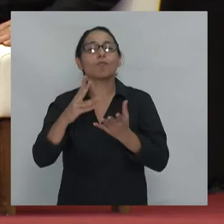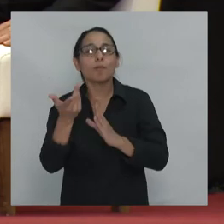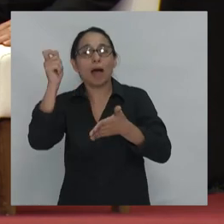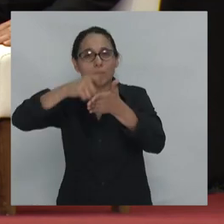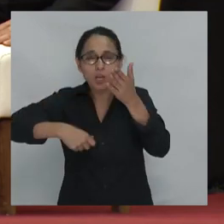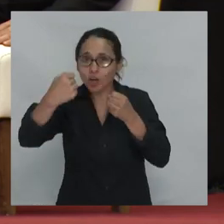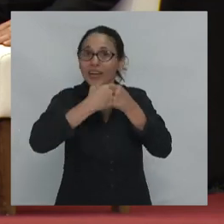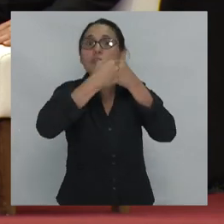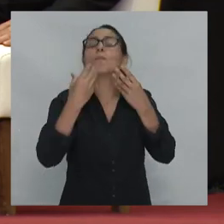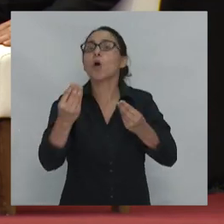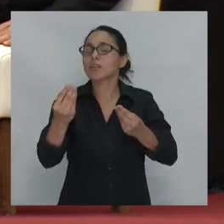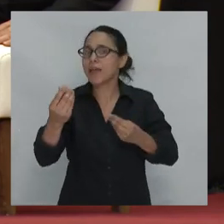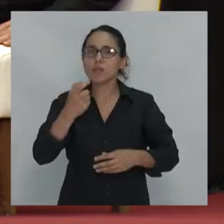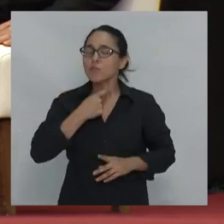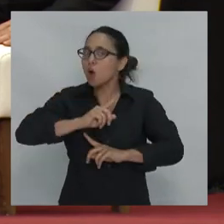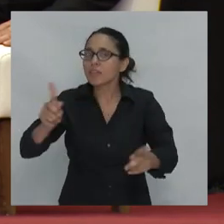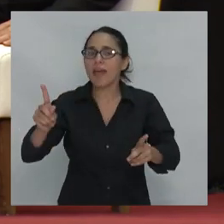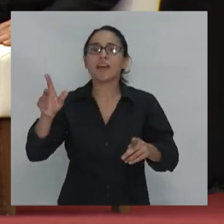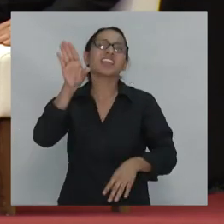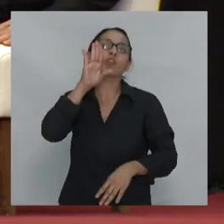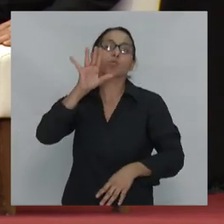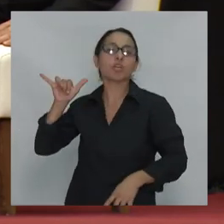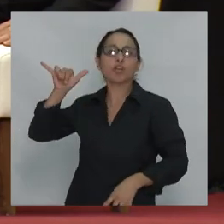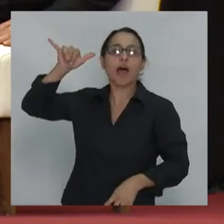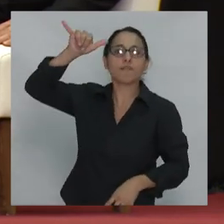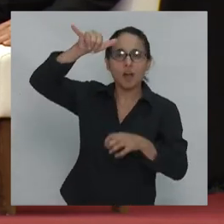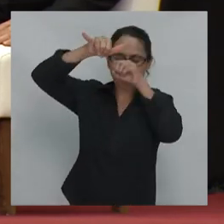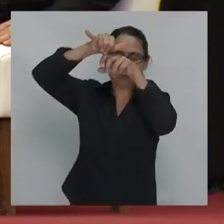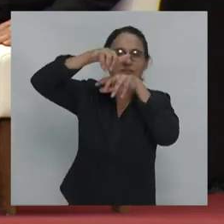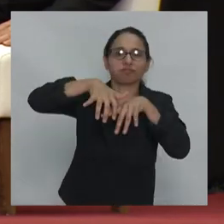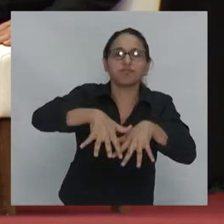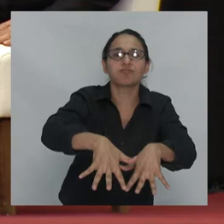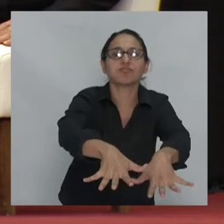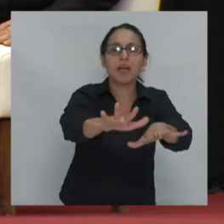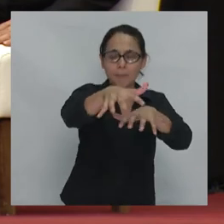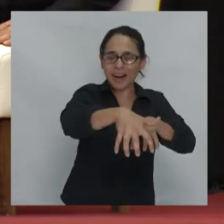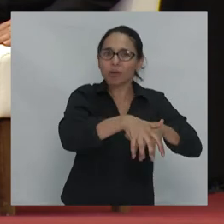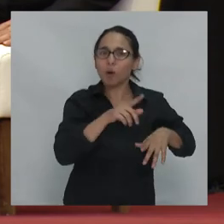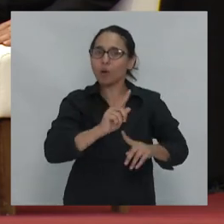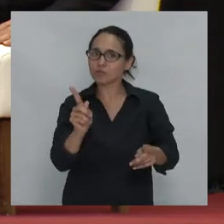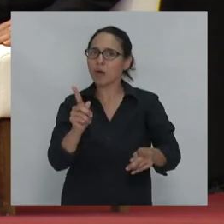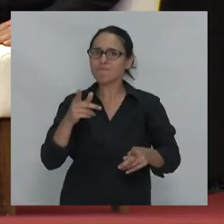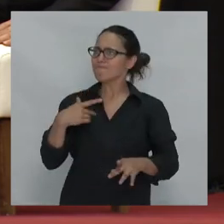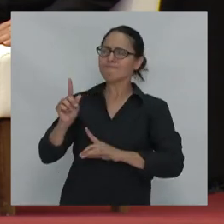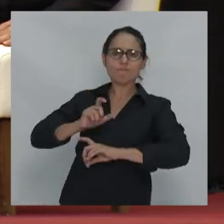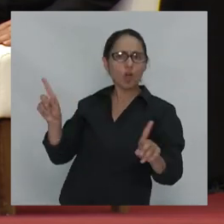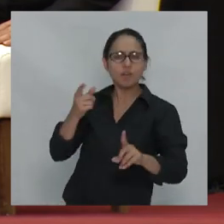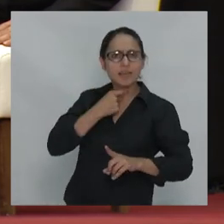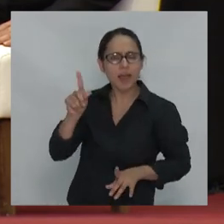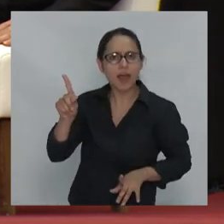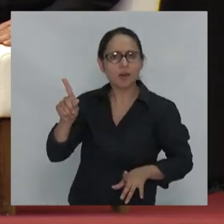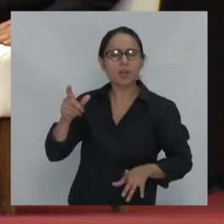de Estados Unidos a fumigar con paracuat los cultivos colombianos o a destruirlos a la fuerza. Queremos que